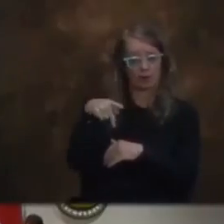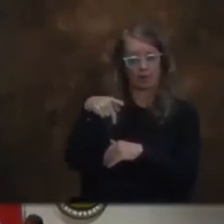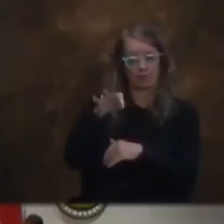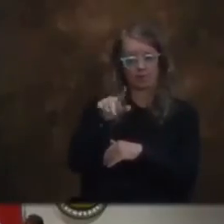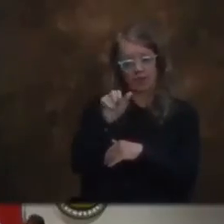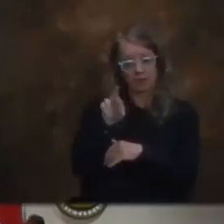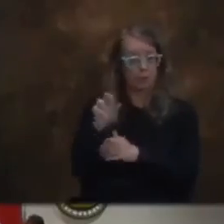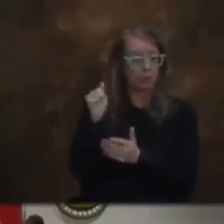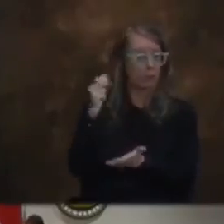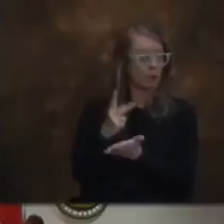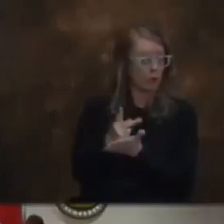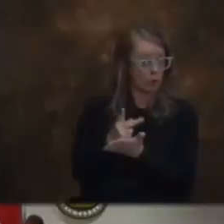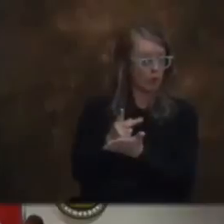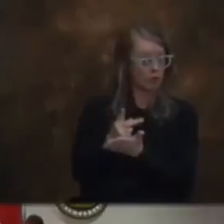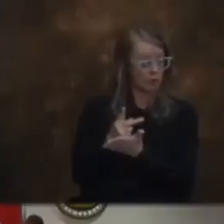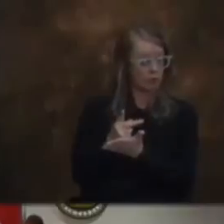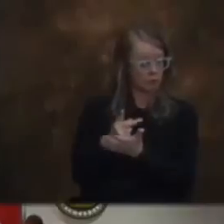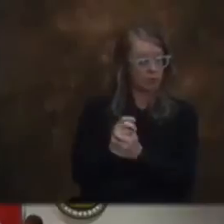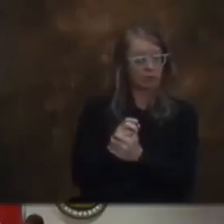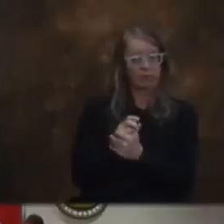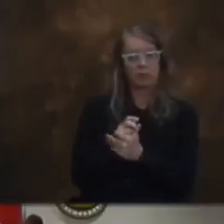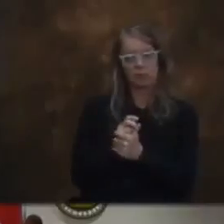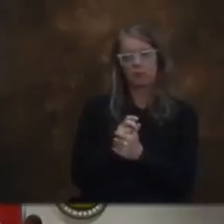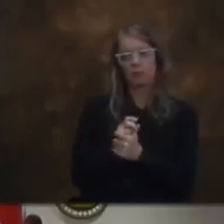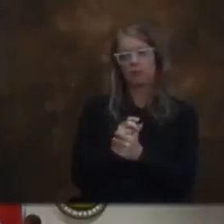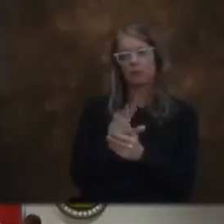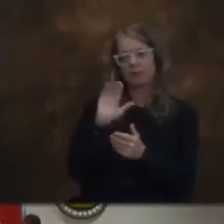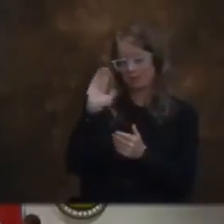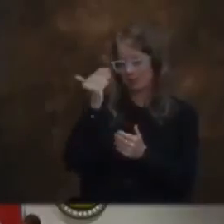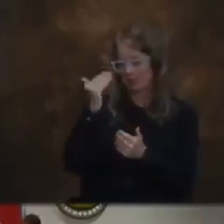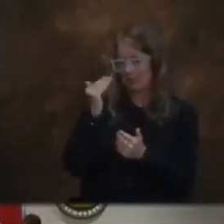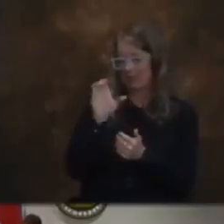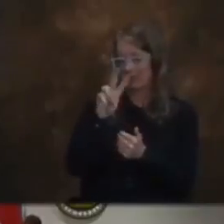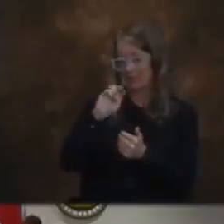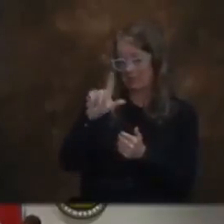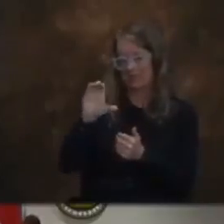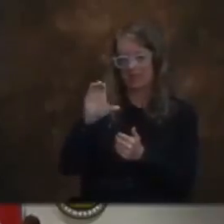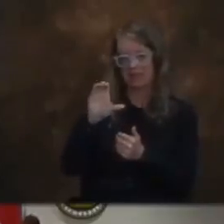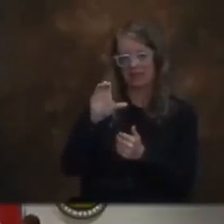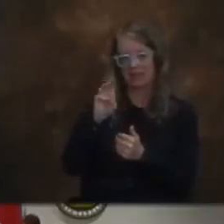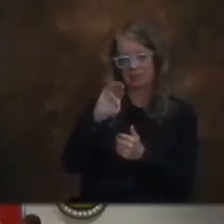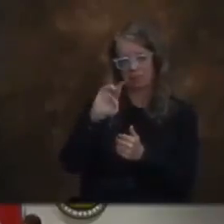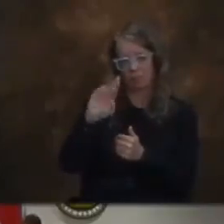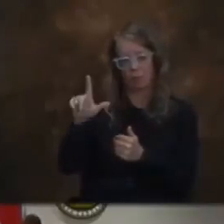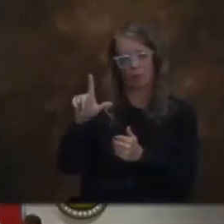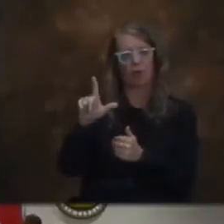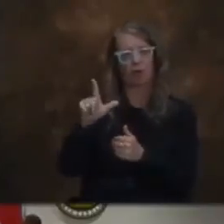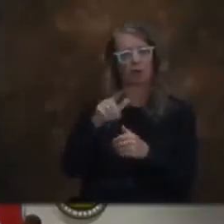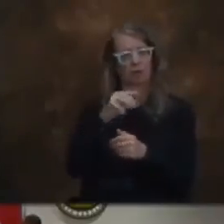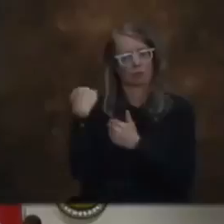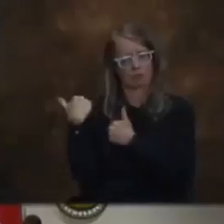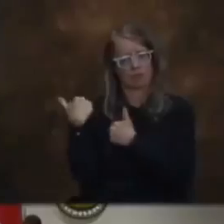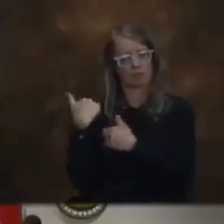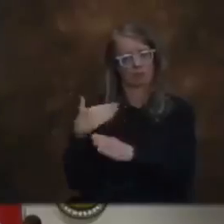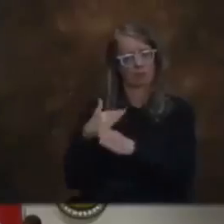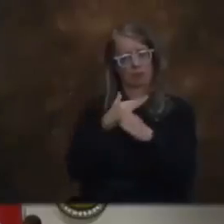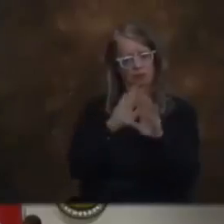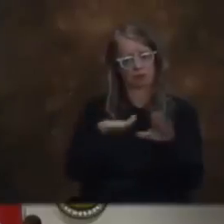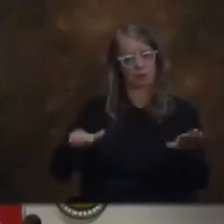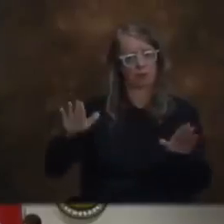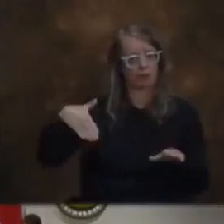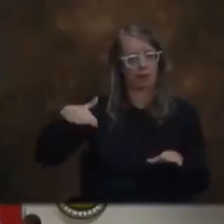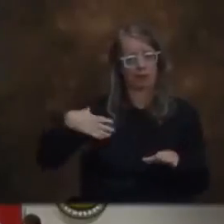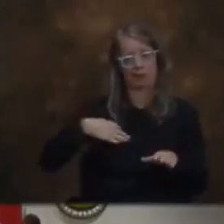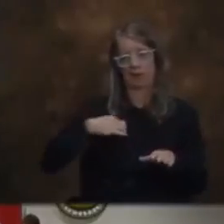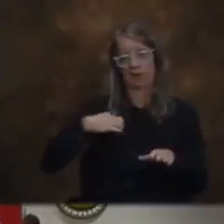y que es una responsabilidad moral moral vacunarse contra el cubil 19 y es también la responsabilidad del